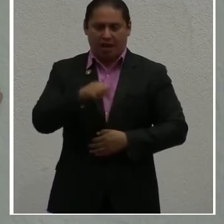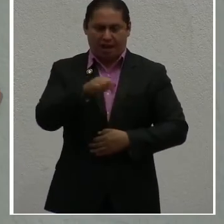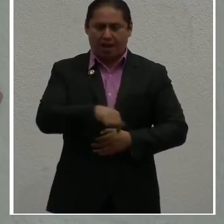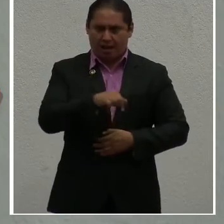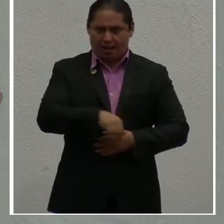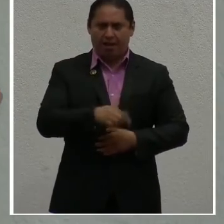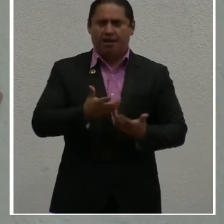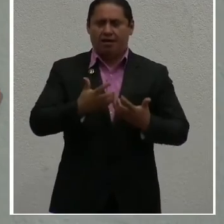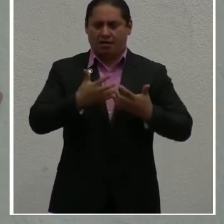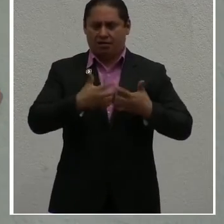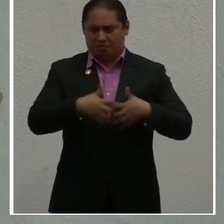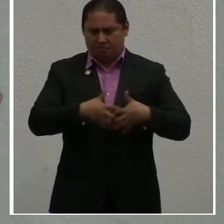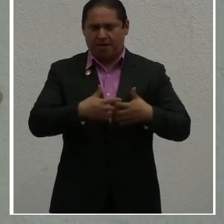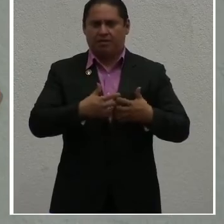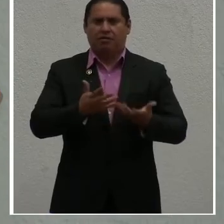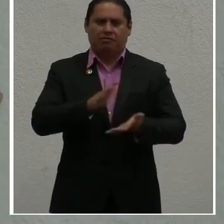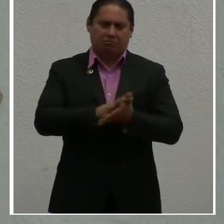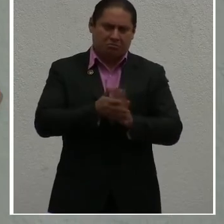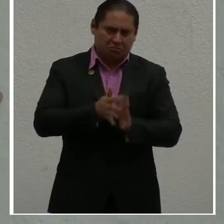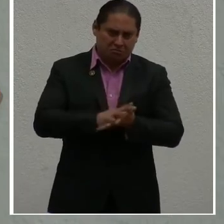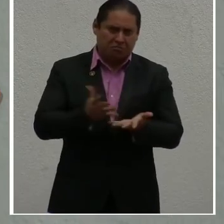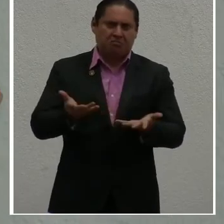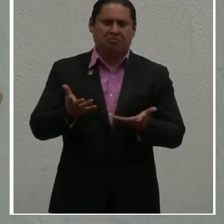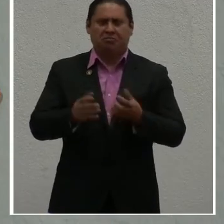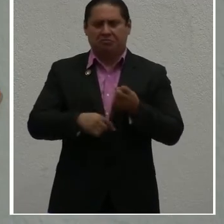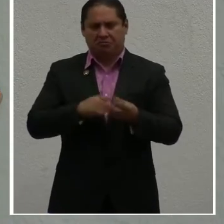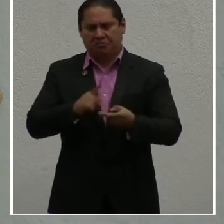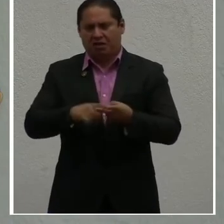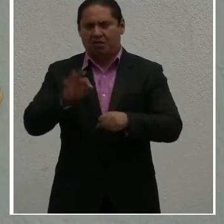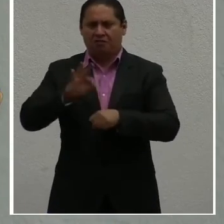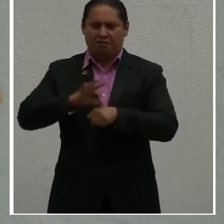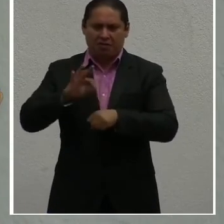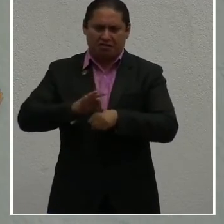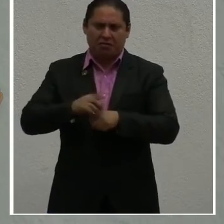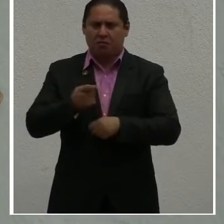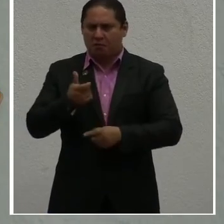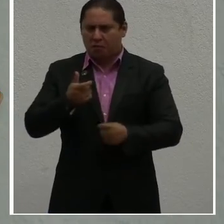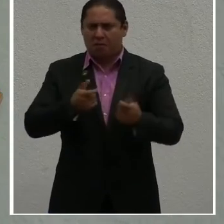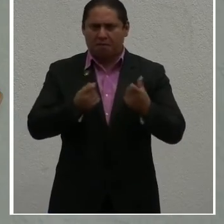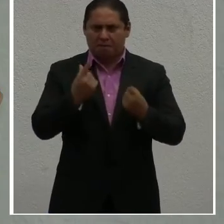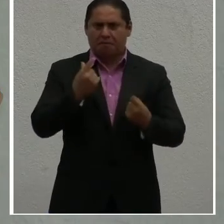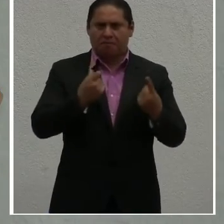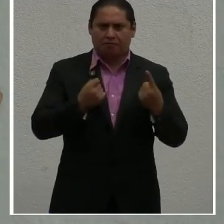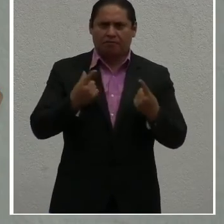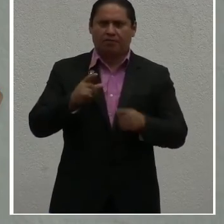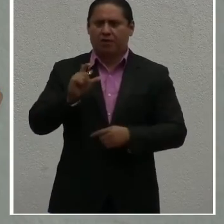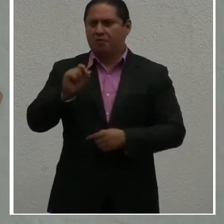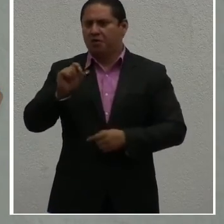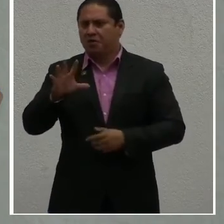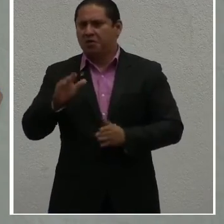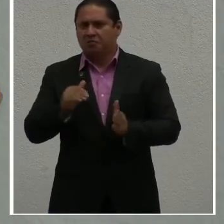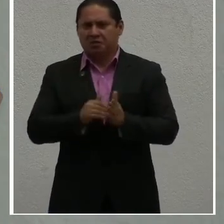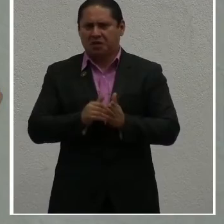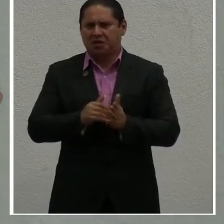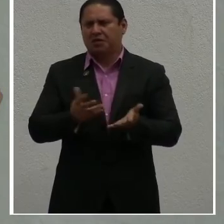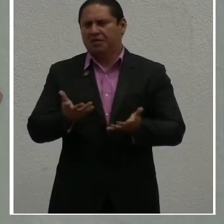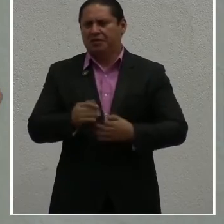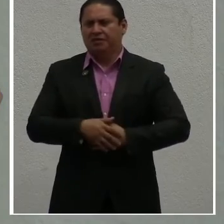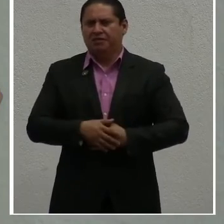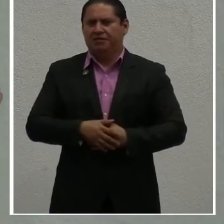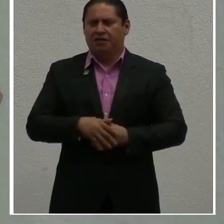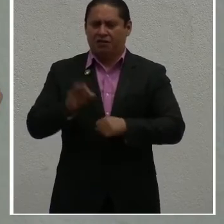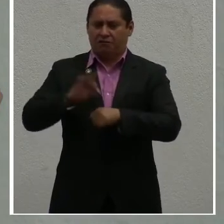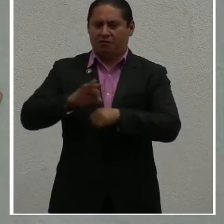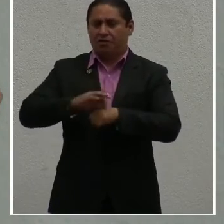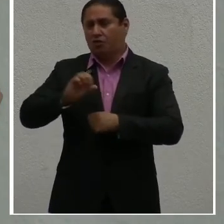tortillerías hay de 3.500, incluso en las farmacias hay 2 cobros, uno de 25 mil pesos, que es a las farmacias que son